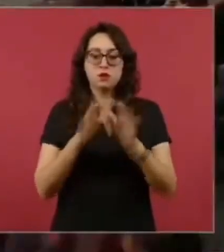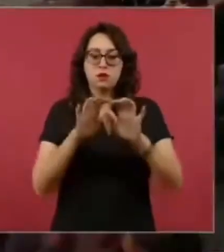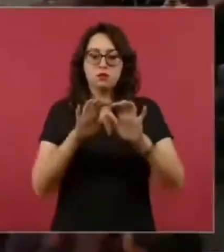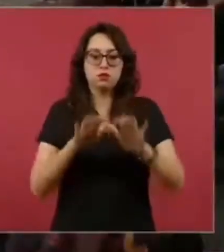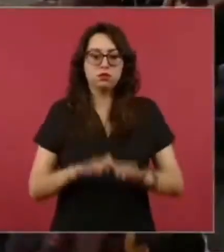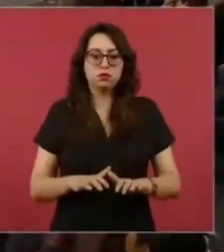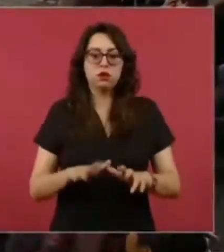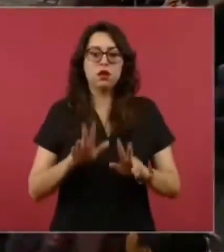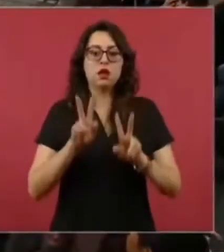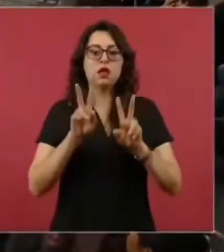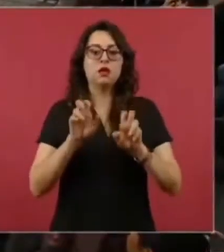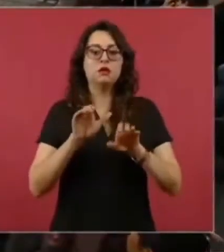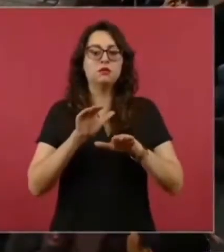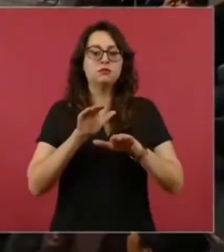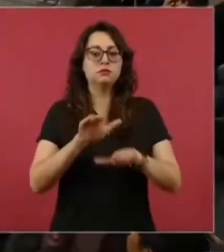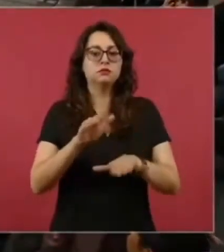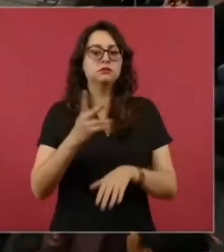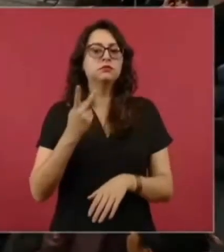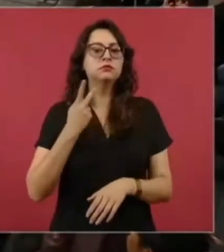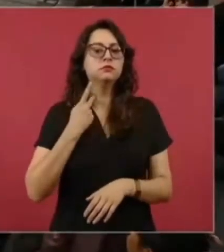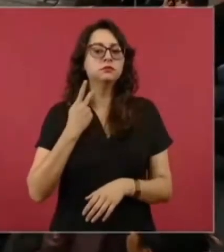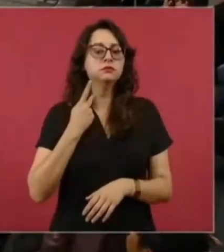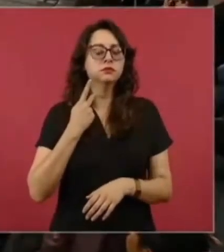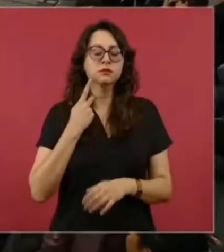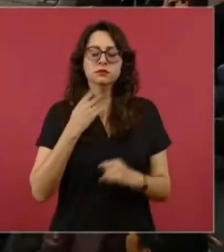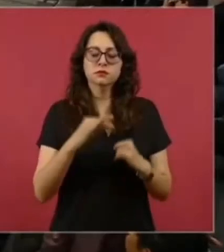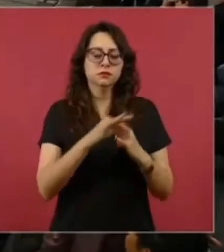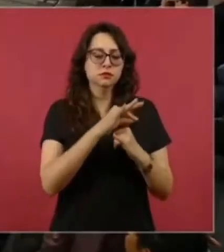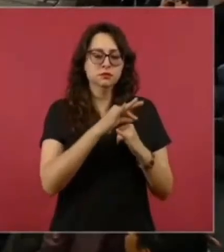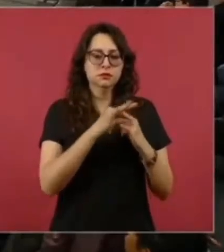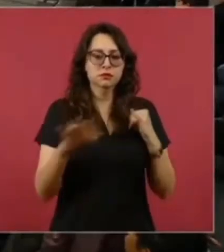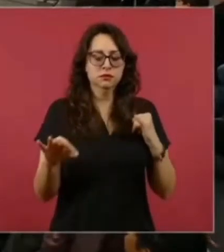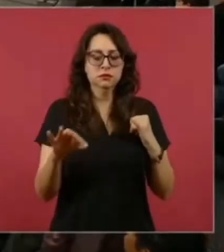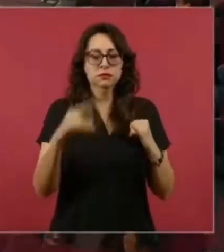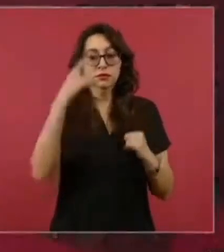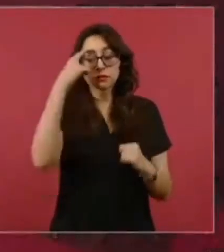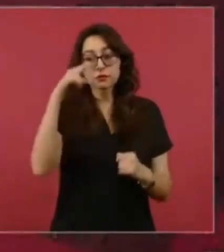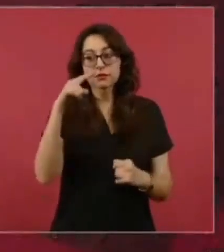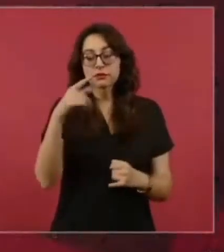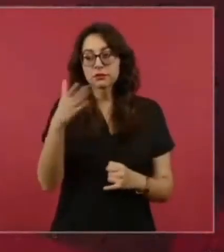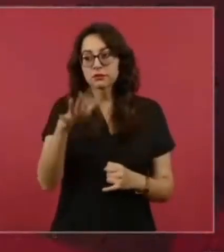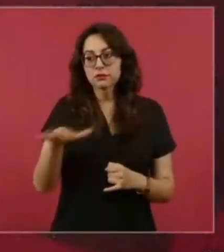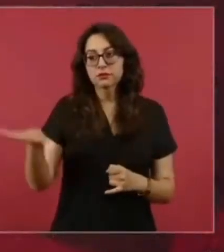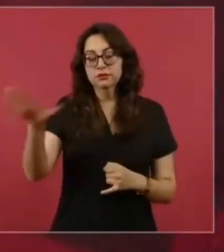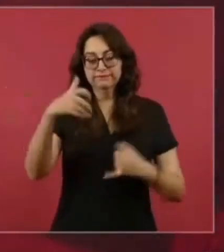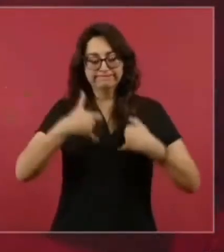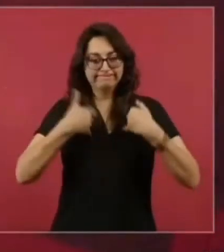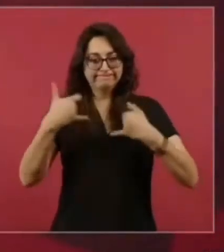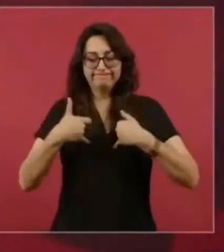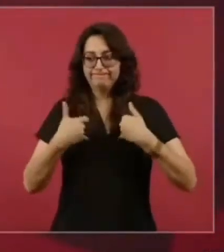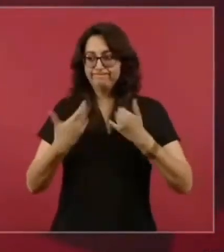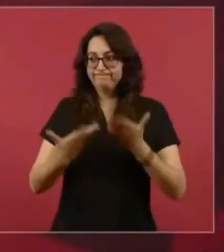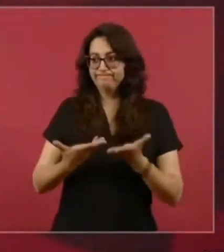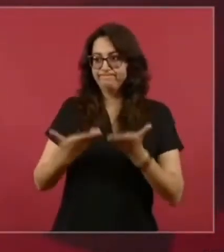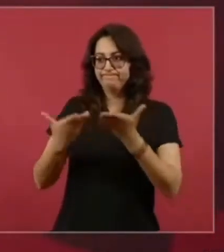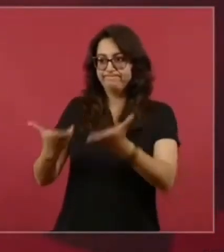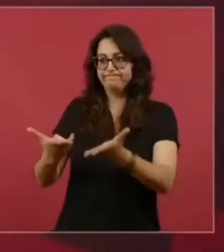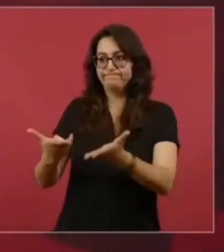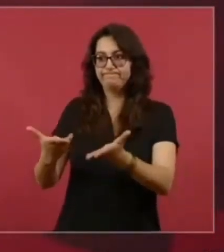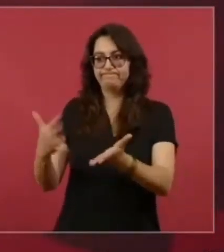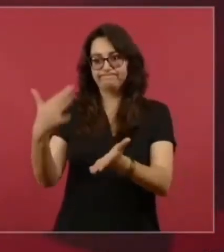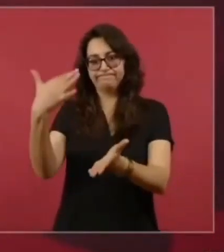tiene que ver con asuntos políticos, que lo voy a dirigir a los jóvenes, donde voy a transmitir